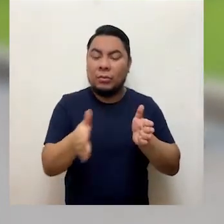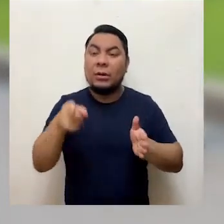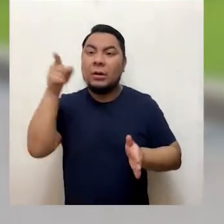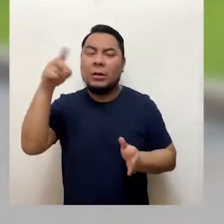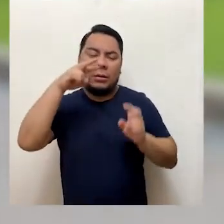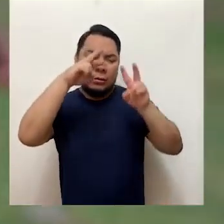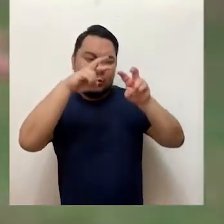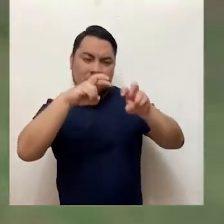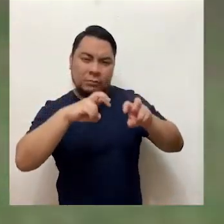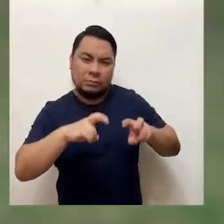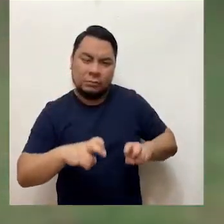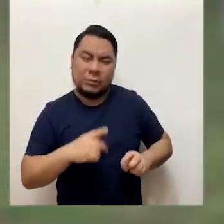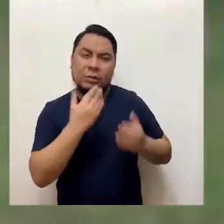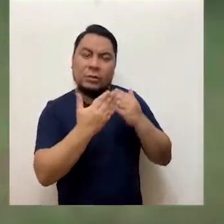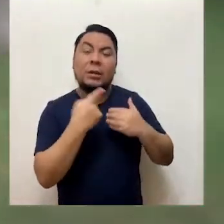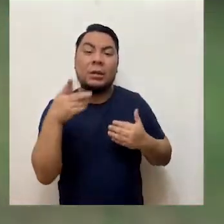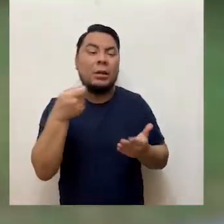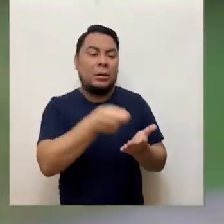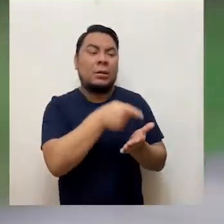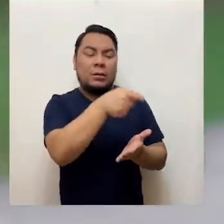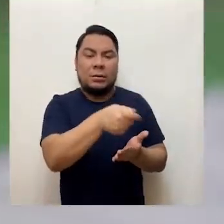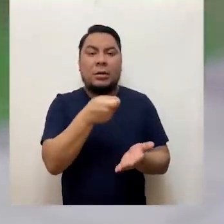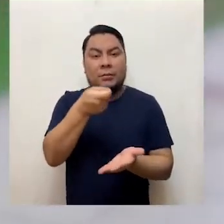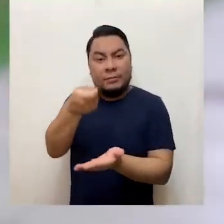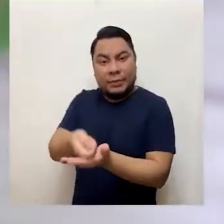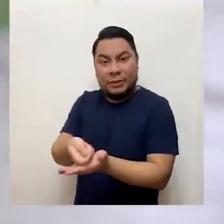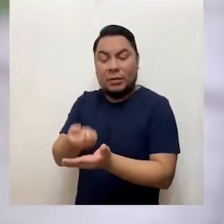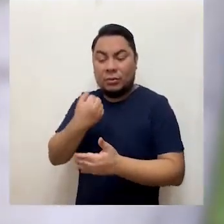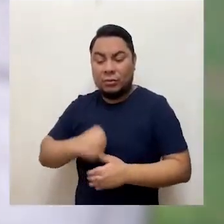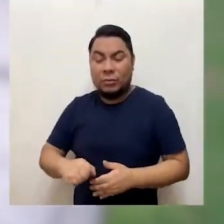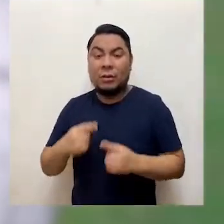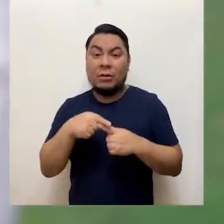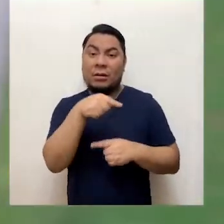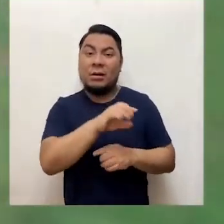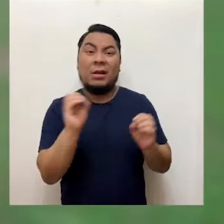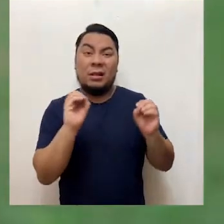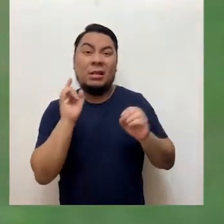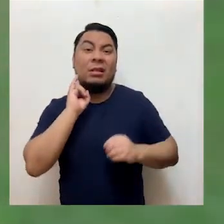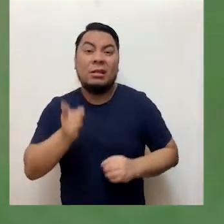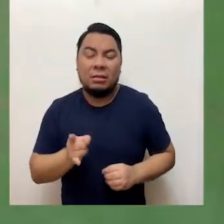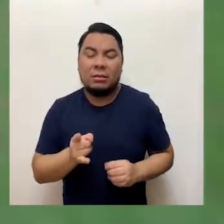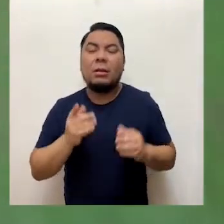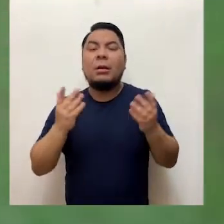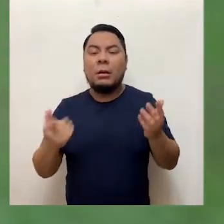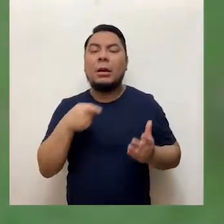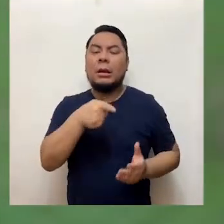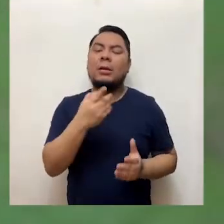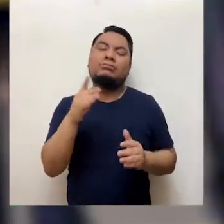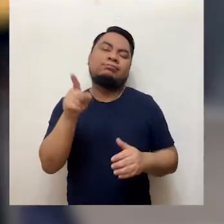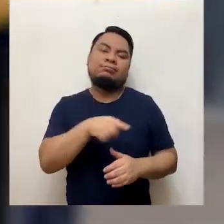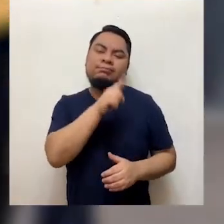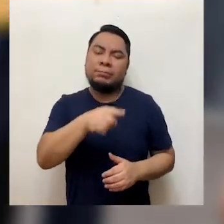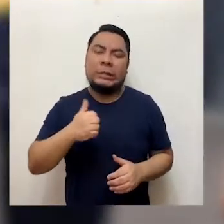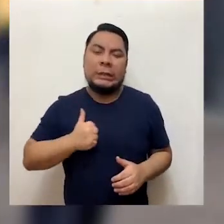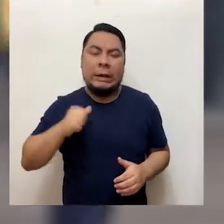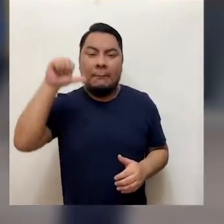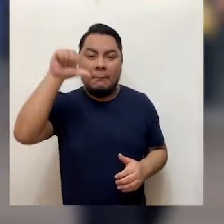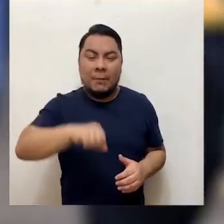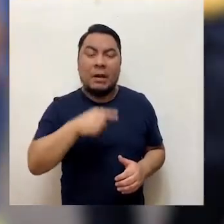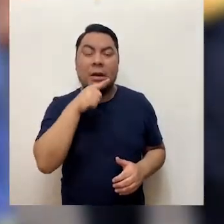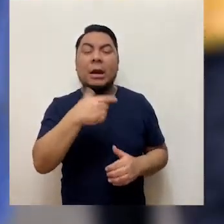las observaciones o bien haga el pago de la deuda. De no hacerlo, esta conducta podrá ser calificada